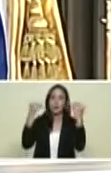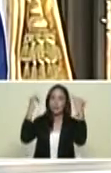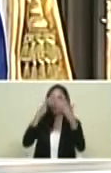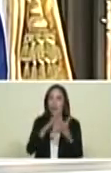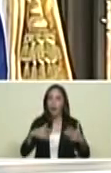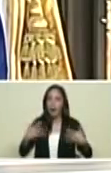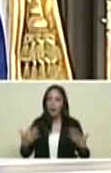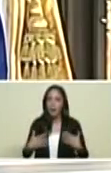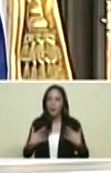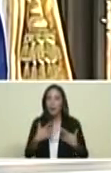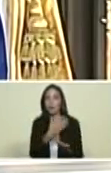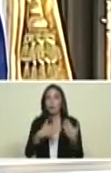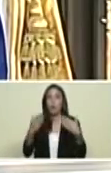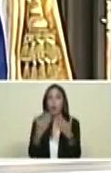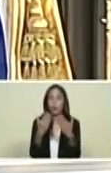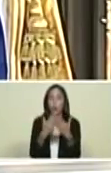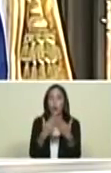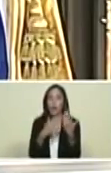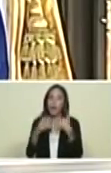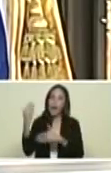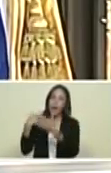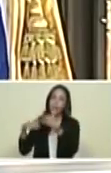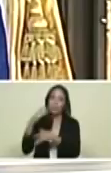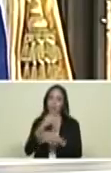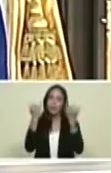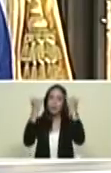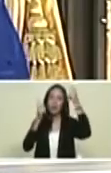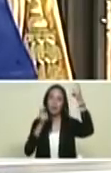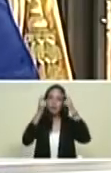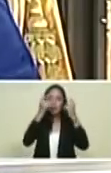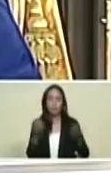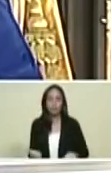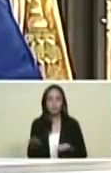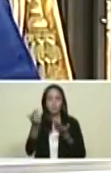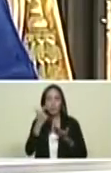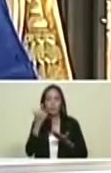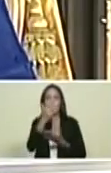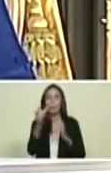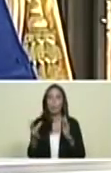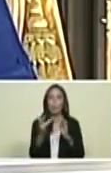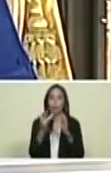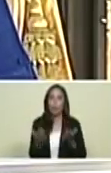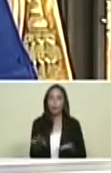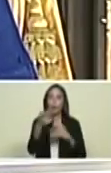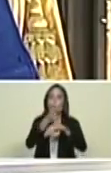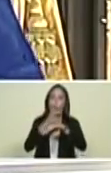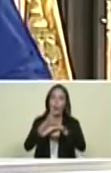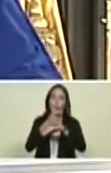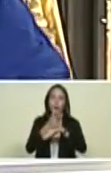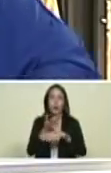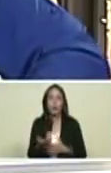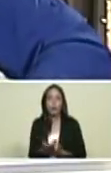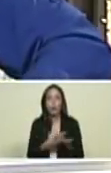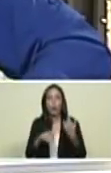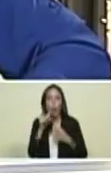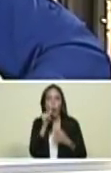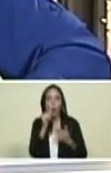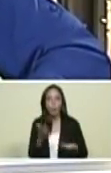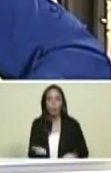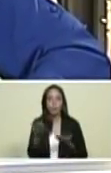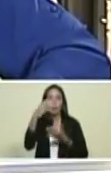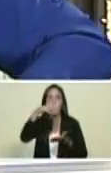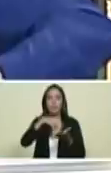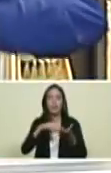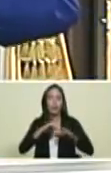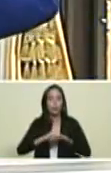este concepto de las escuelas bolivarianas, vamos a darle entonces el pase al gobernador Rangel Silva en el